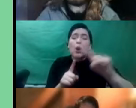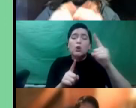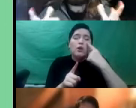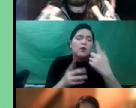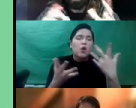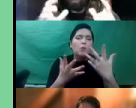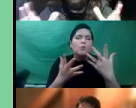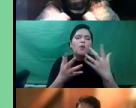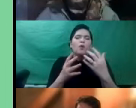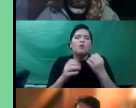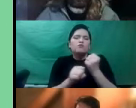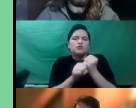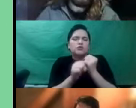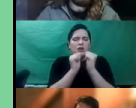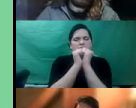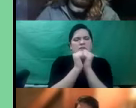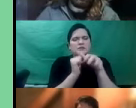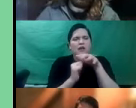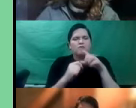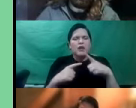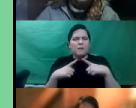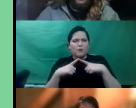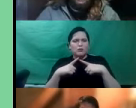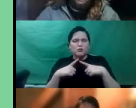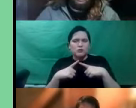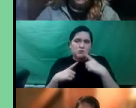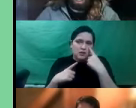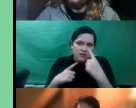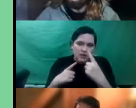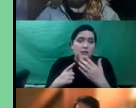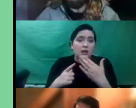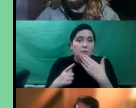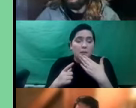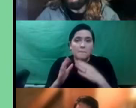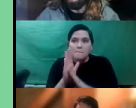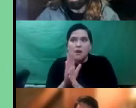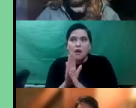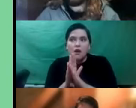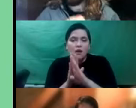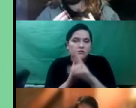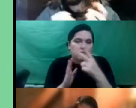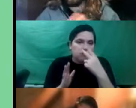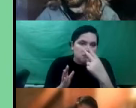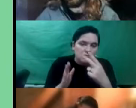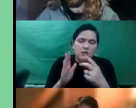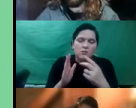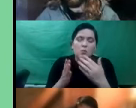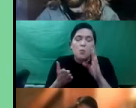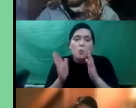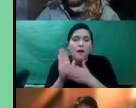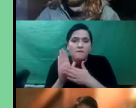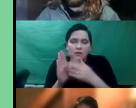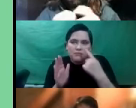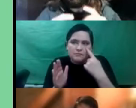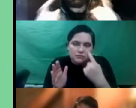reposo, también reproduce parte de los aumentos de entropía que se han observado empíricamente, y la hipótesis sería